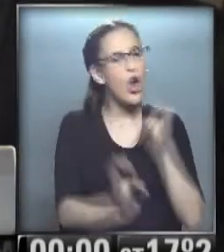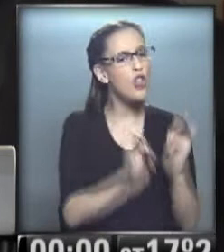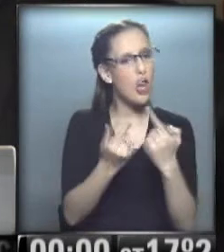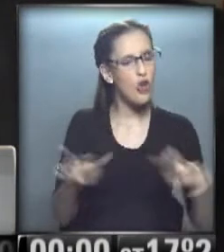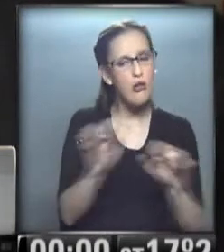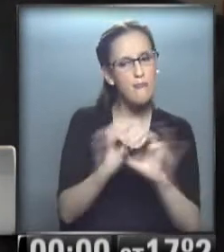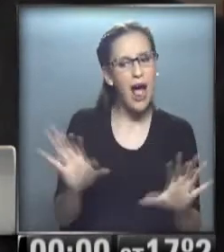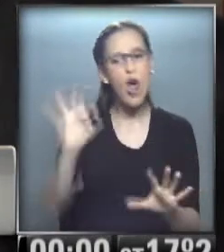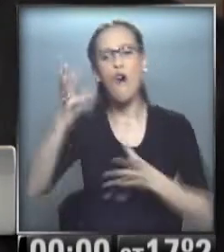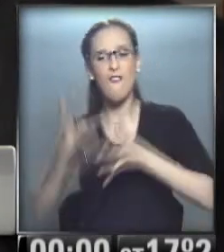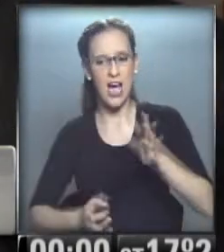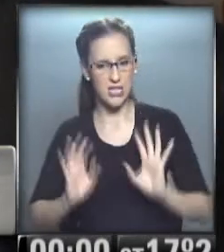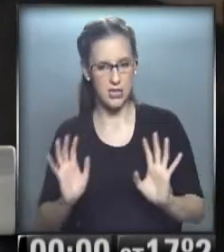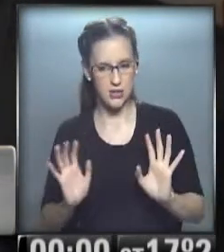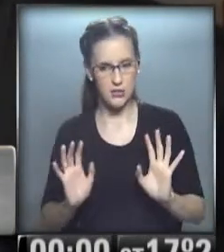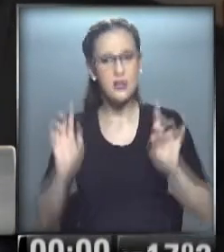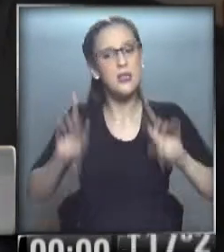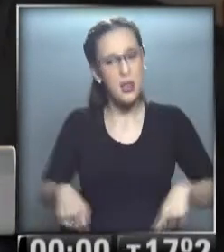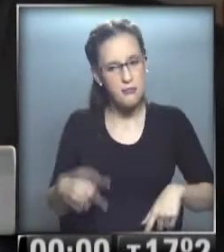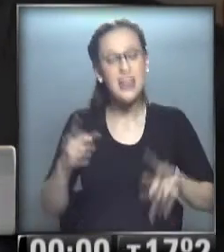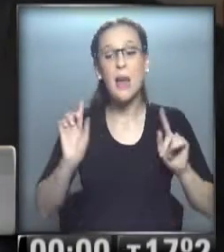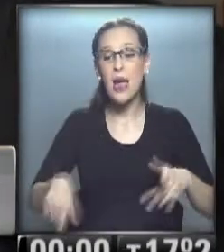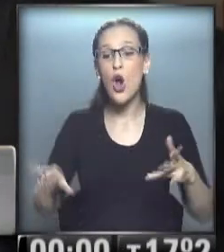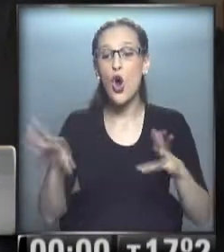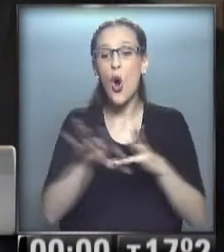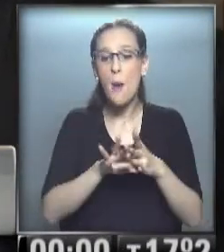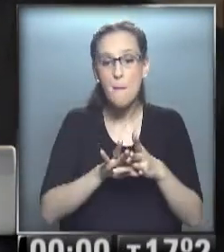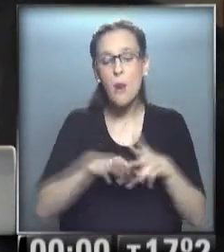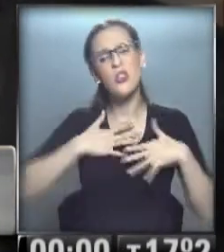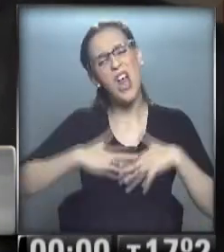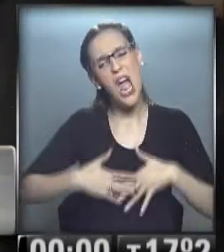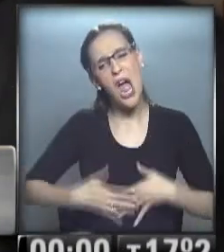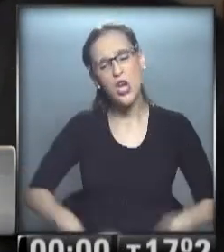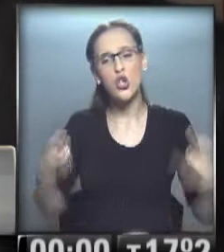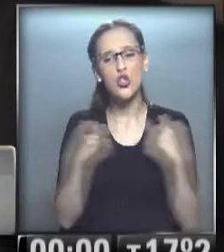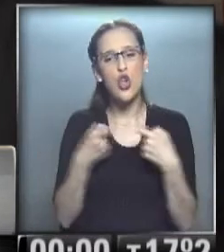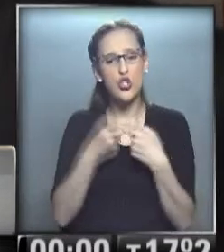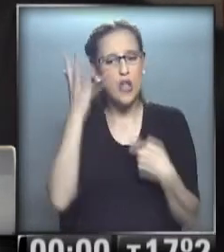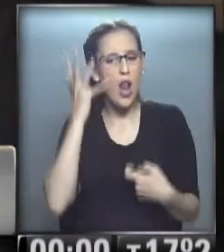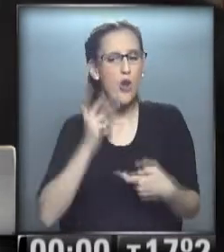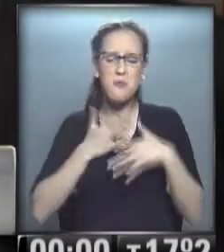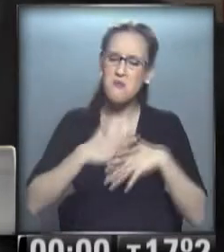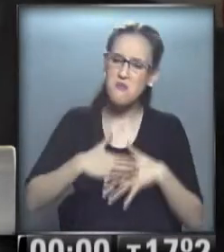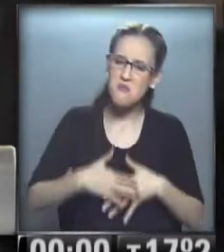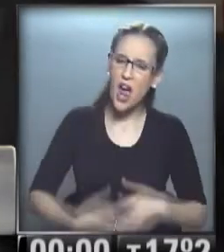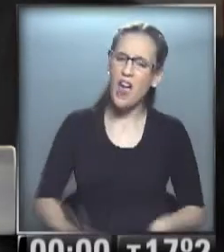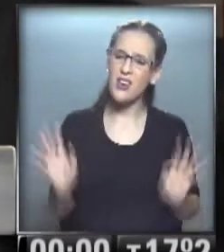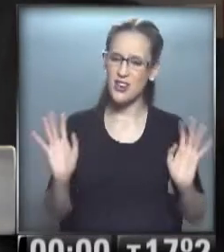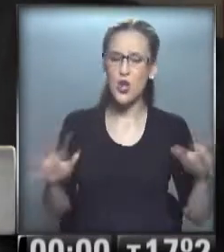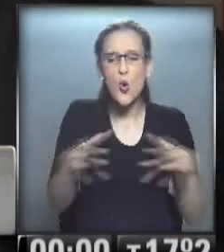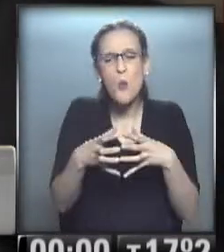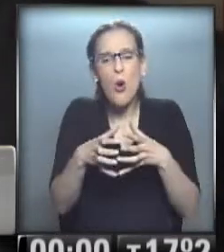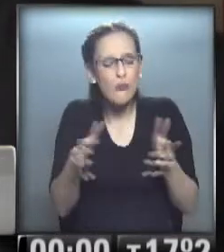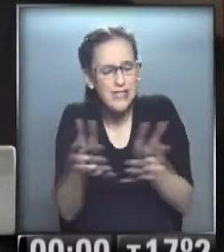es un error. Creo que también el compromiso y la tranquilidad que tienen que tener los socios de San Lorenzo es que vamos a ser una minoría, que minoría no es ser